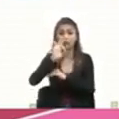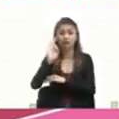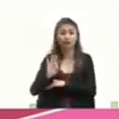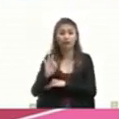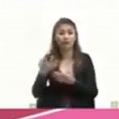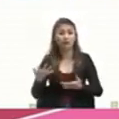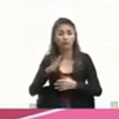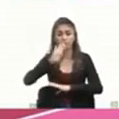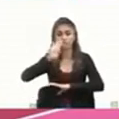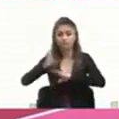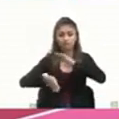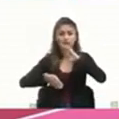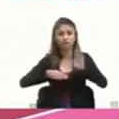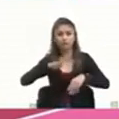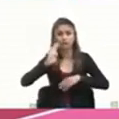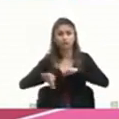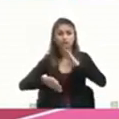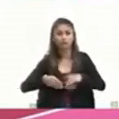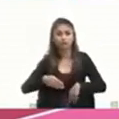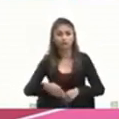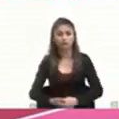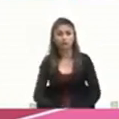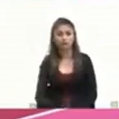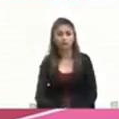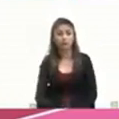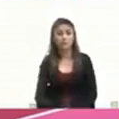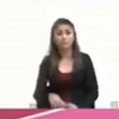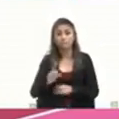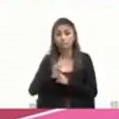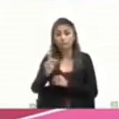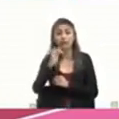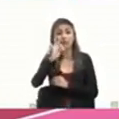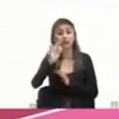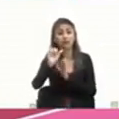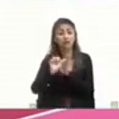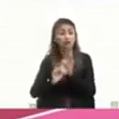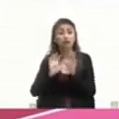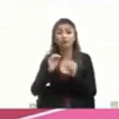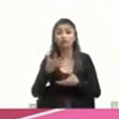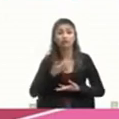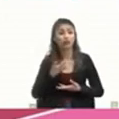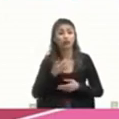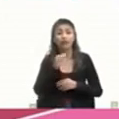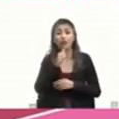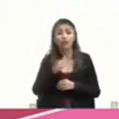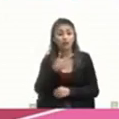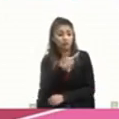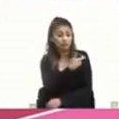porcentaje de mortandad. Y en 3 meses no vamos a tener